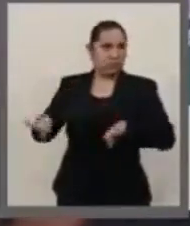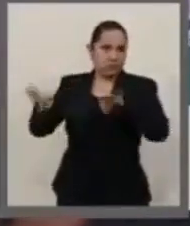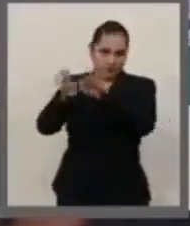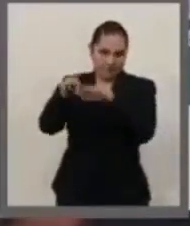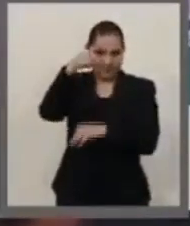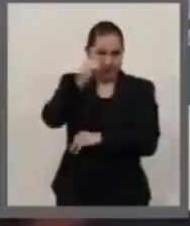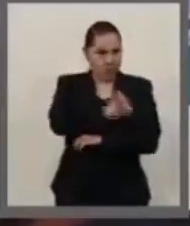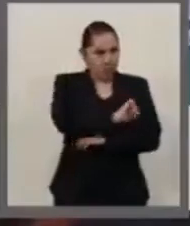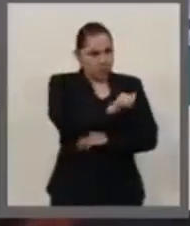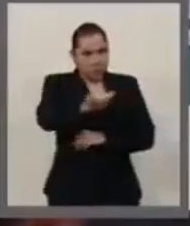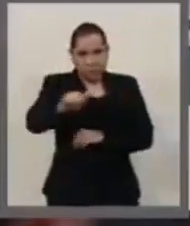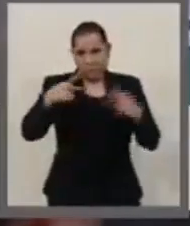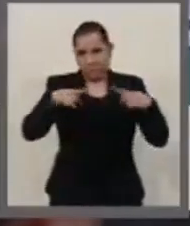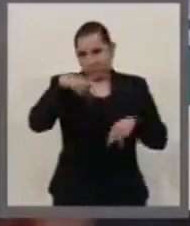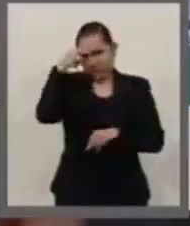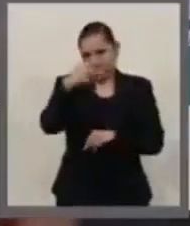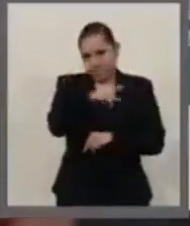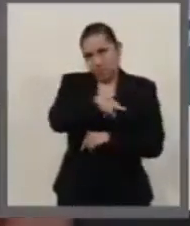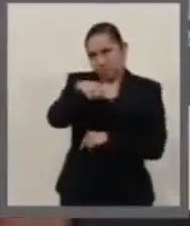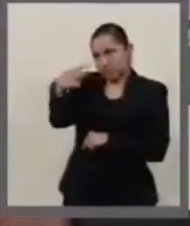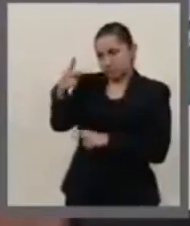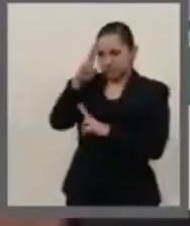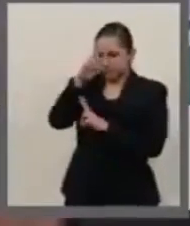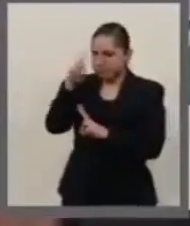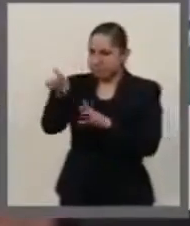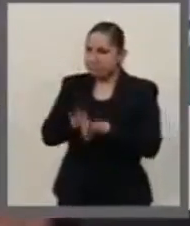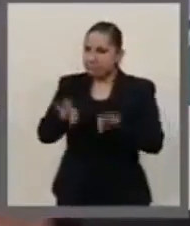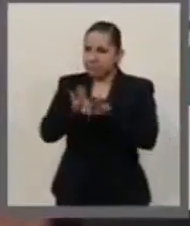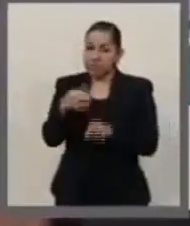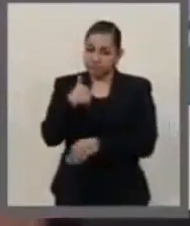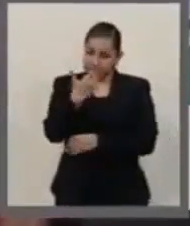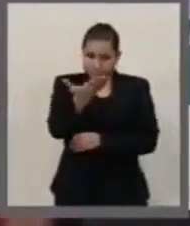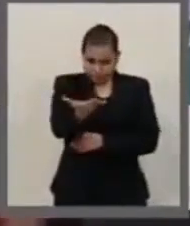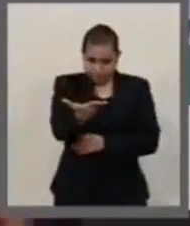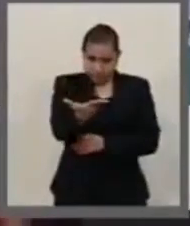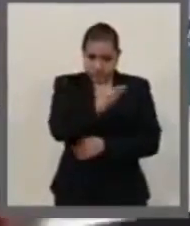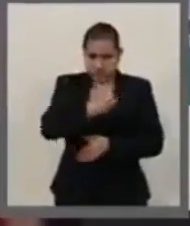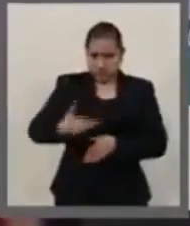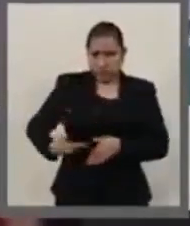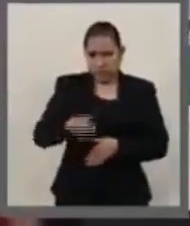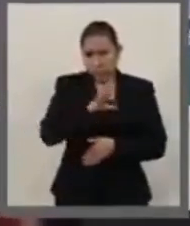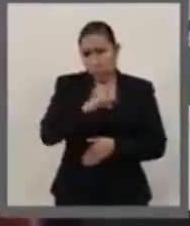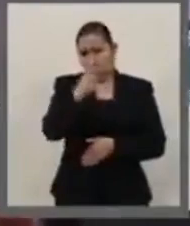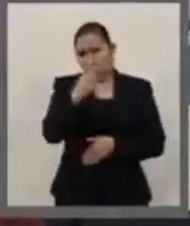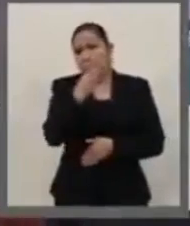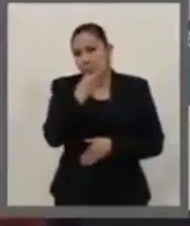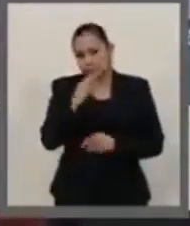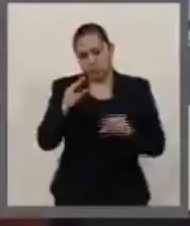que le solicito respetuosamente, compañero presidente, un minuto de silencio.